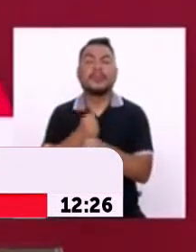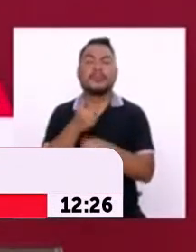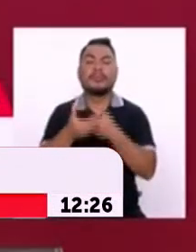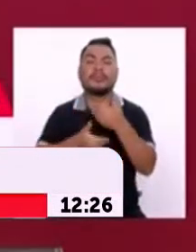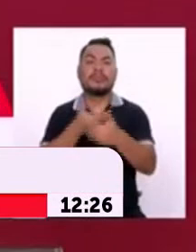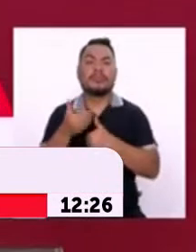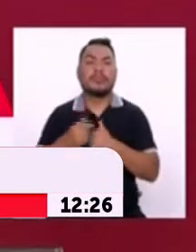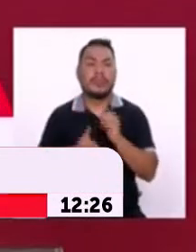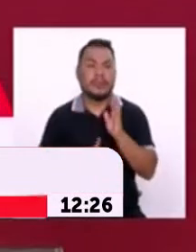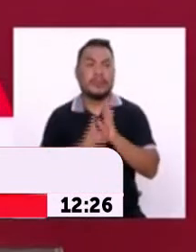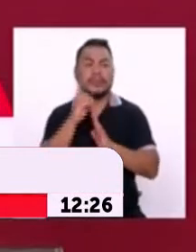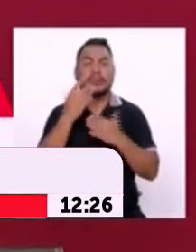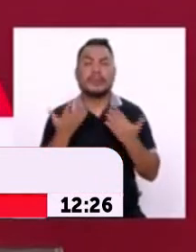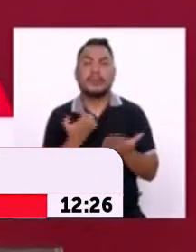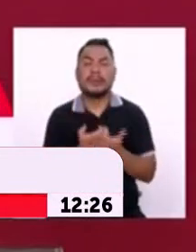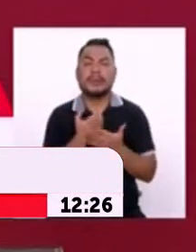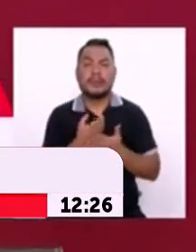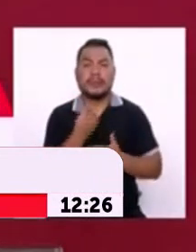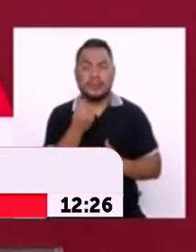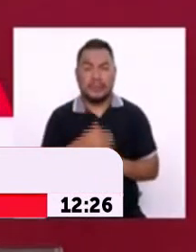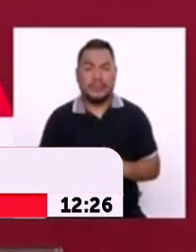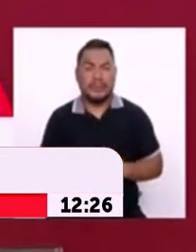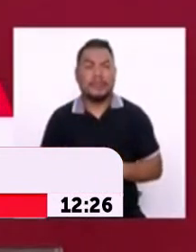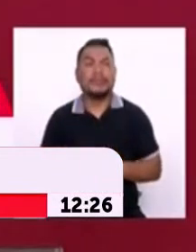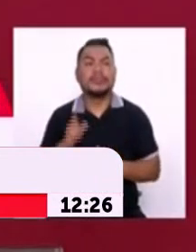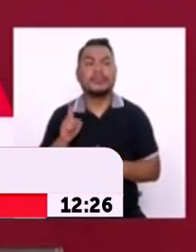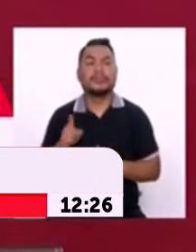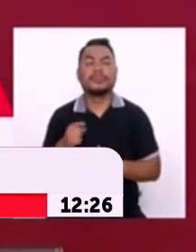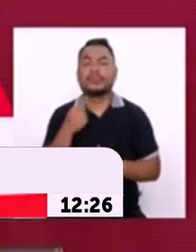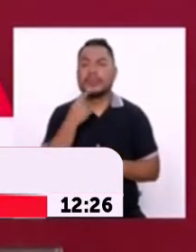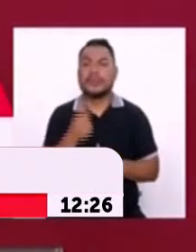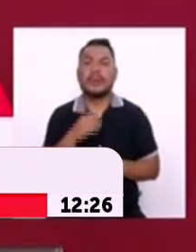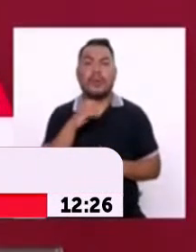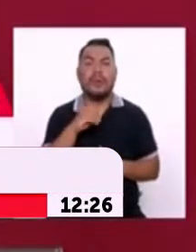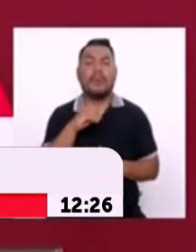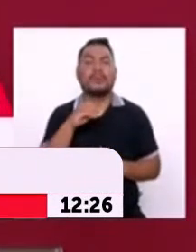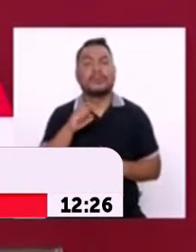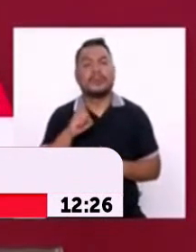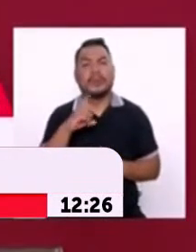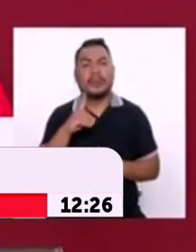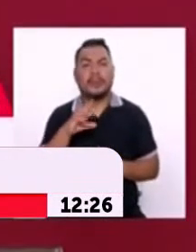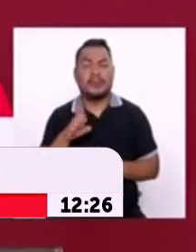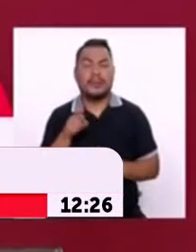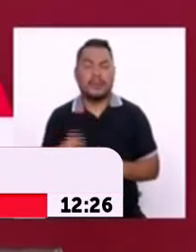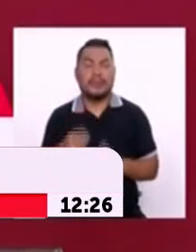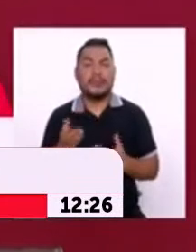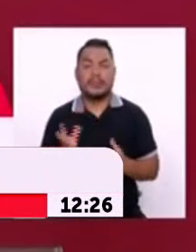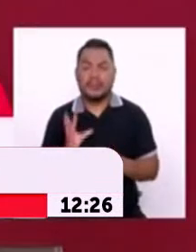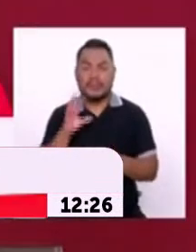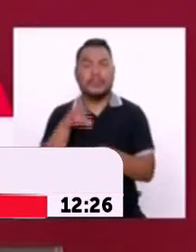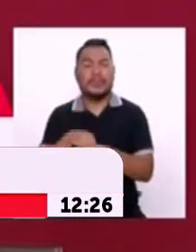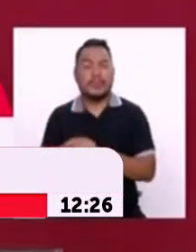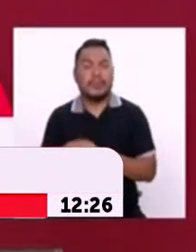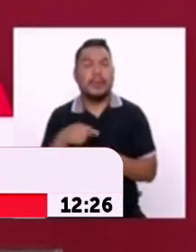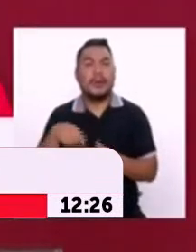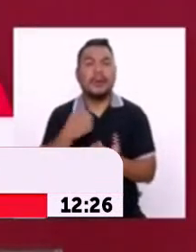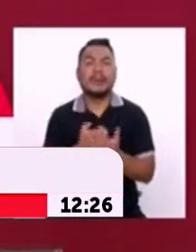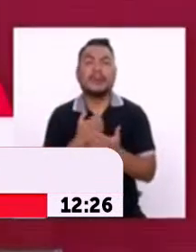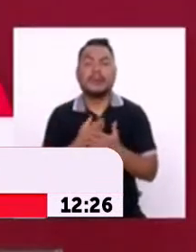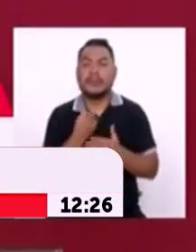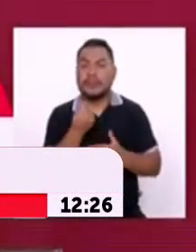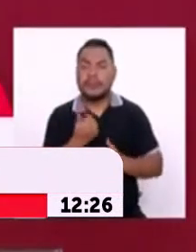la Cooperación y el Desarrollo Económicos, con sus siglas OCDE, que integra a